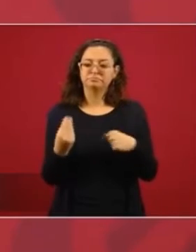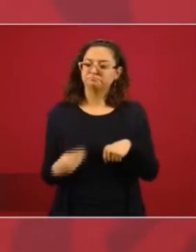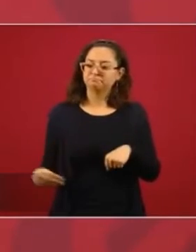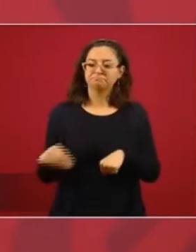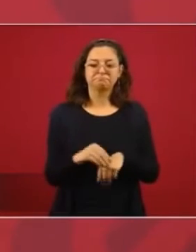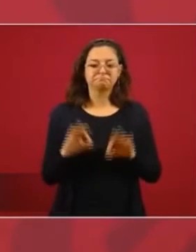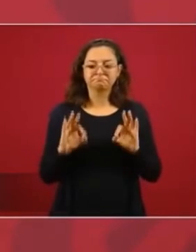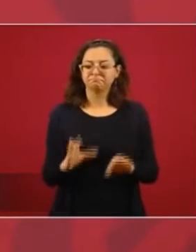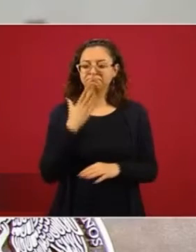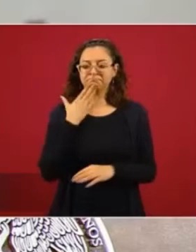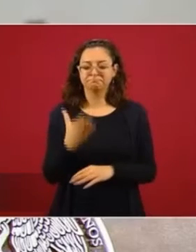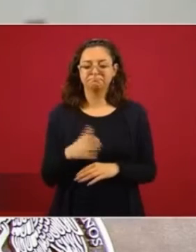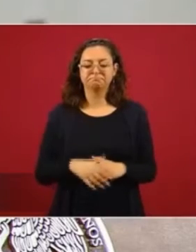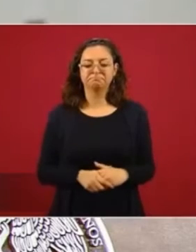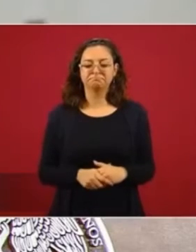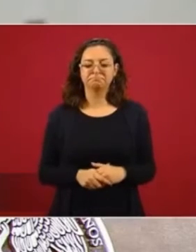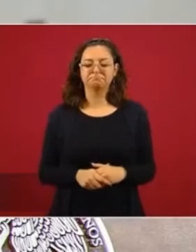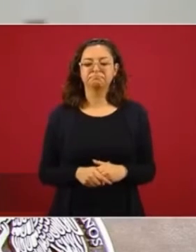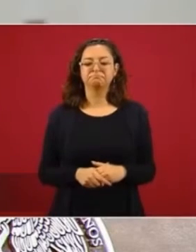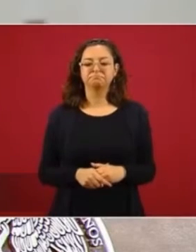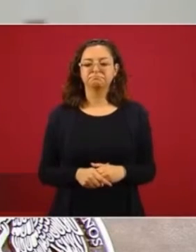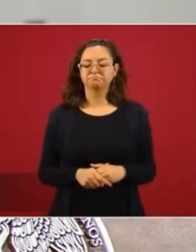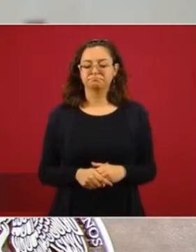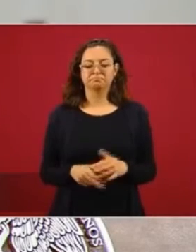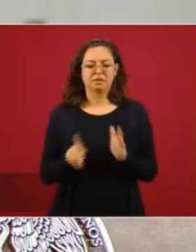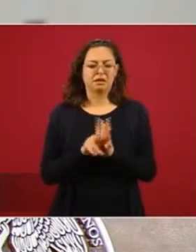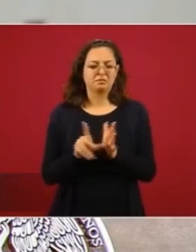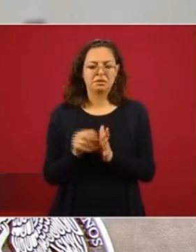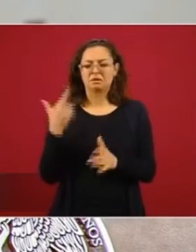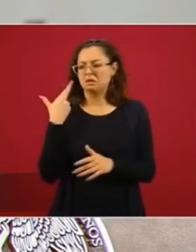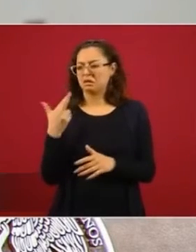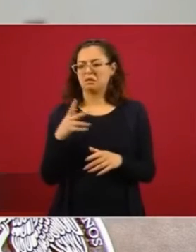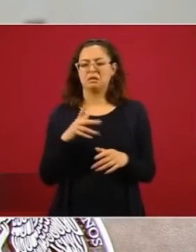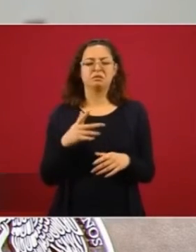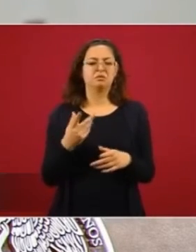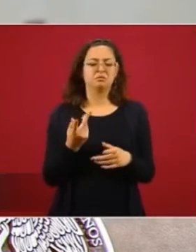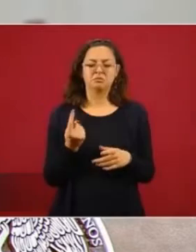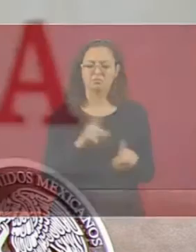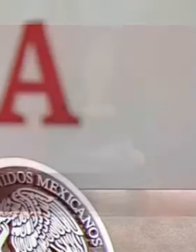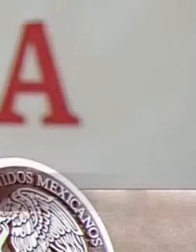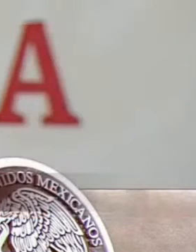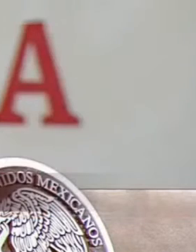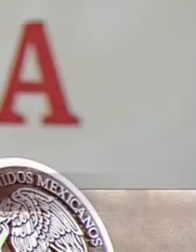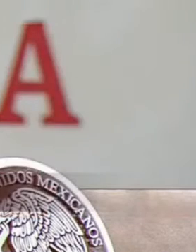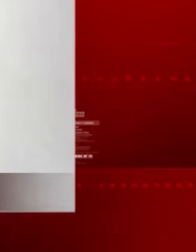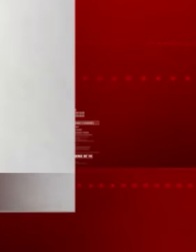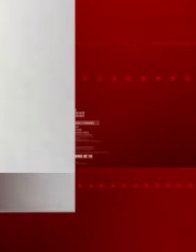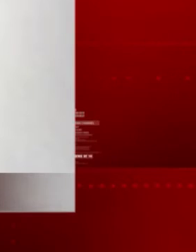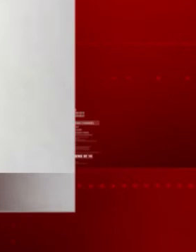fideicomisos públicos y anunció una auditoría a estos instrumentos financieros.